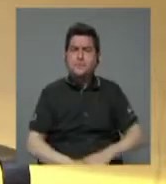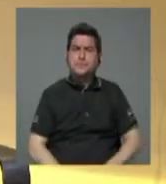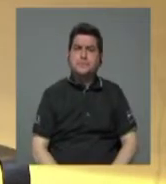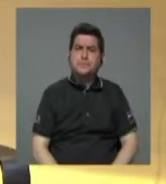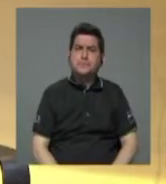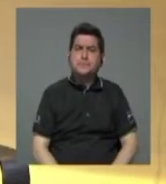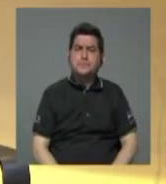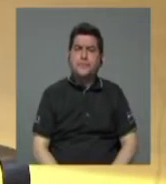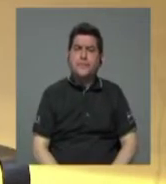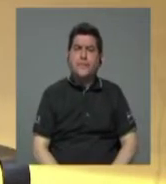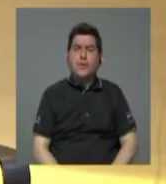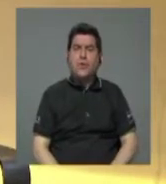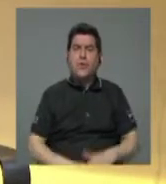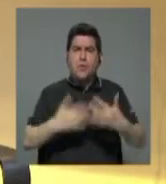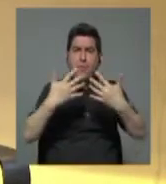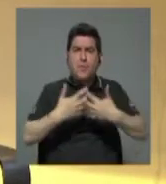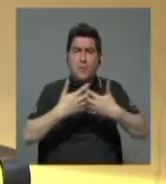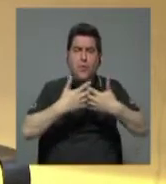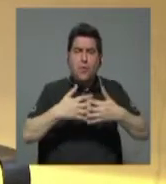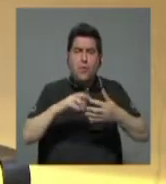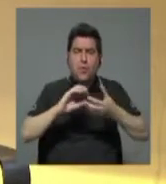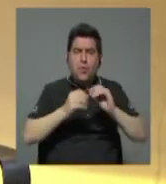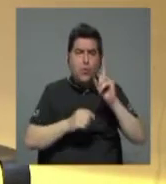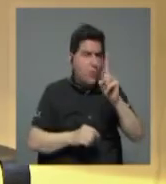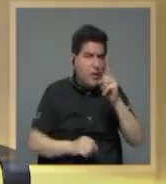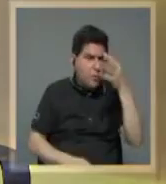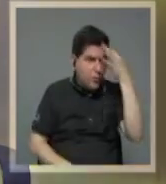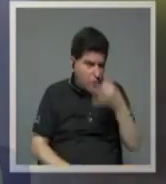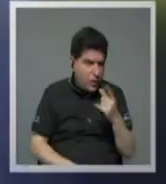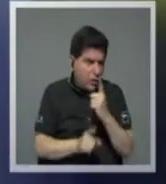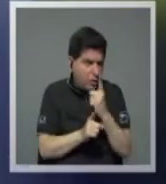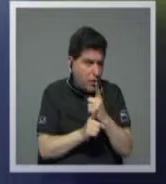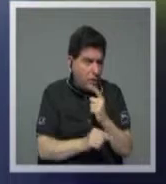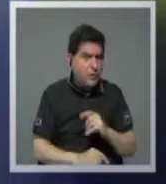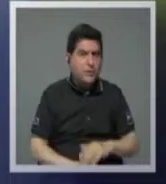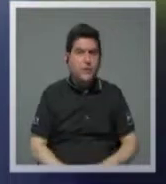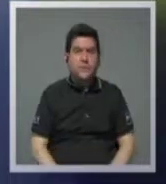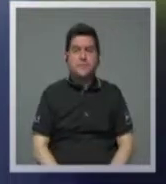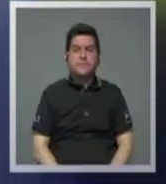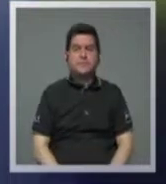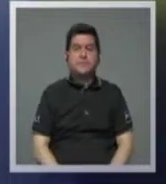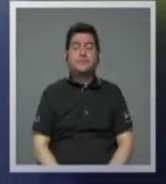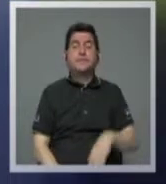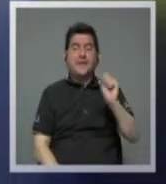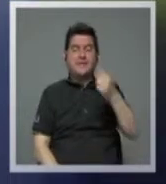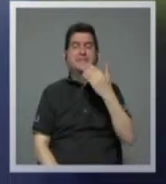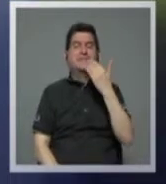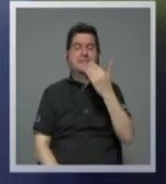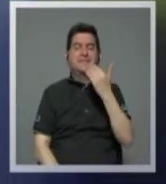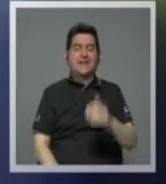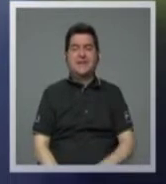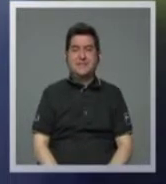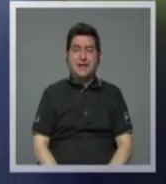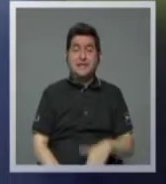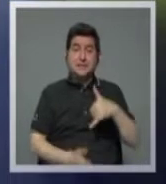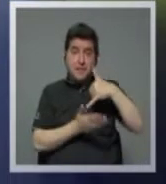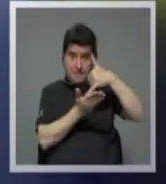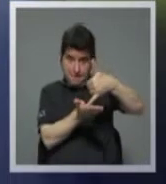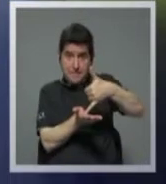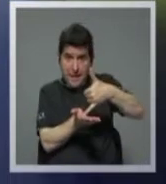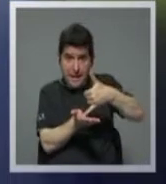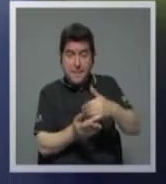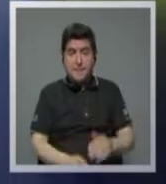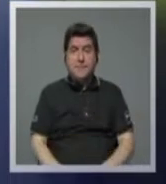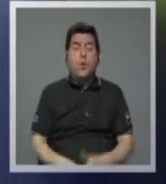como la número 1. ¿Me equivoco, don Carlos? Sí, muchas gracias. Es un premio